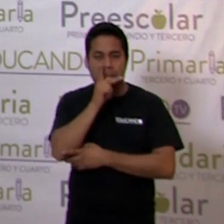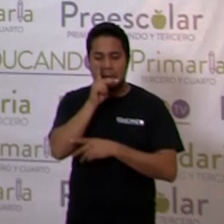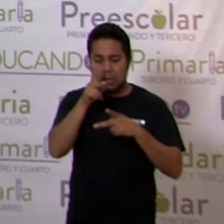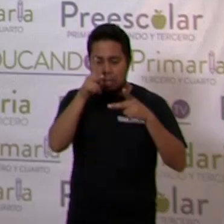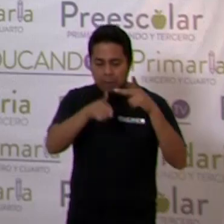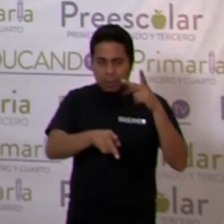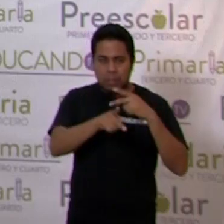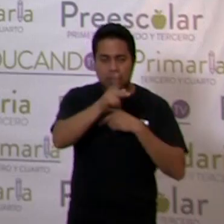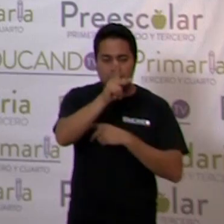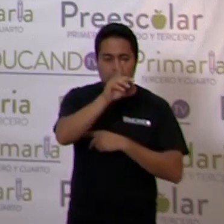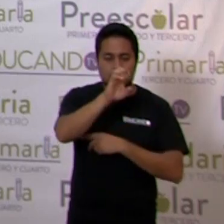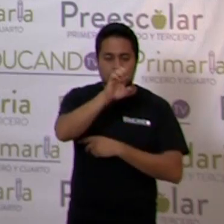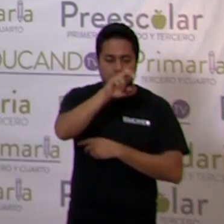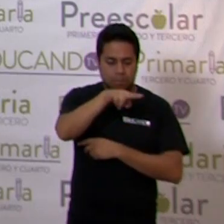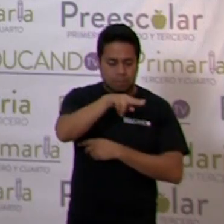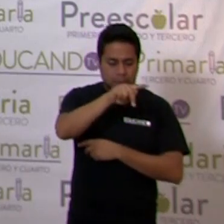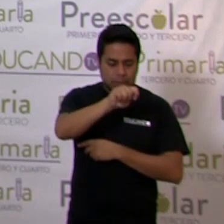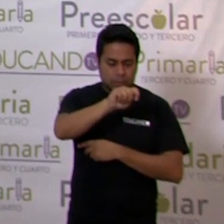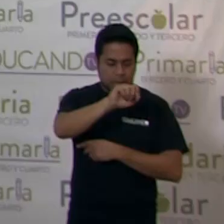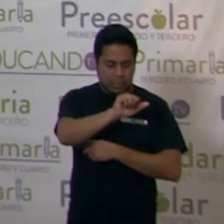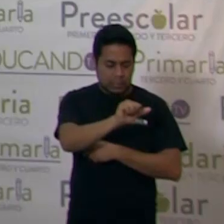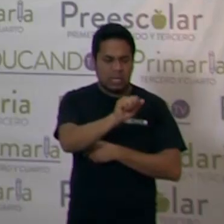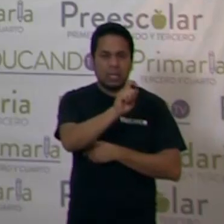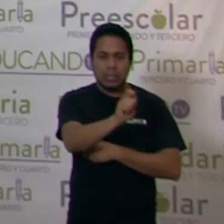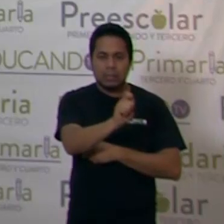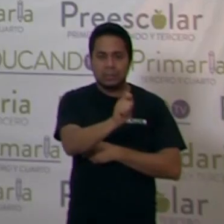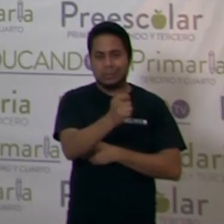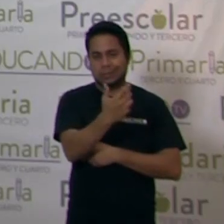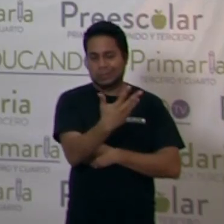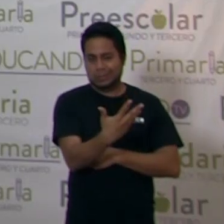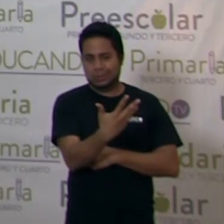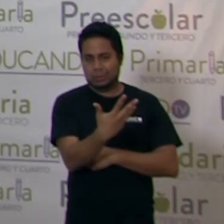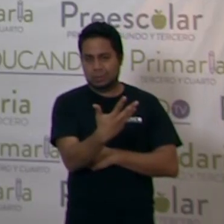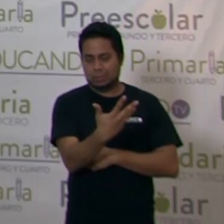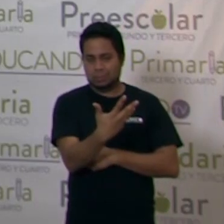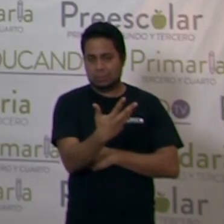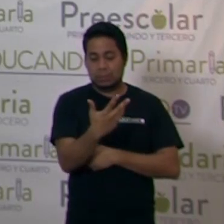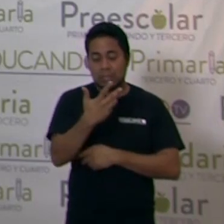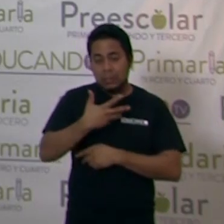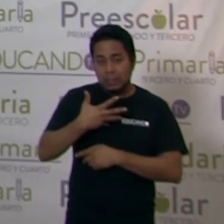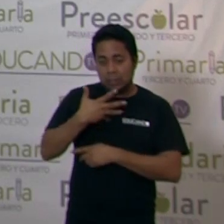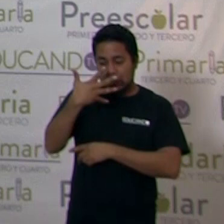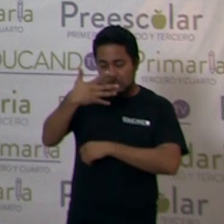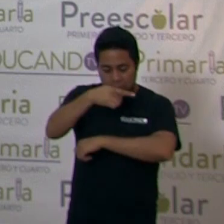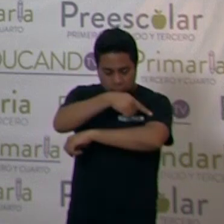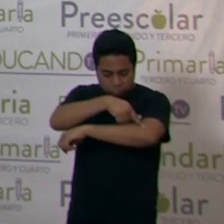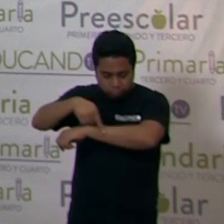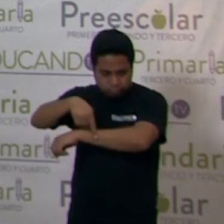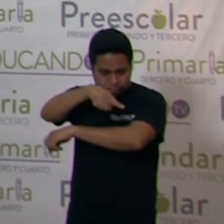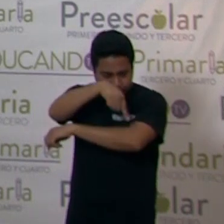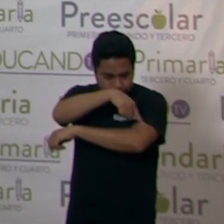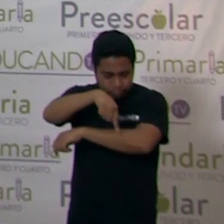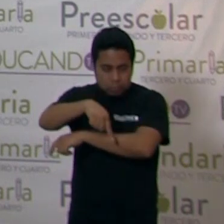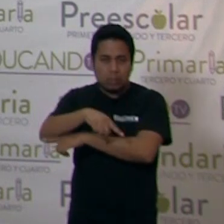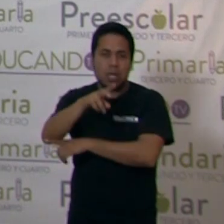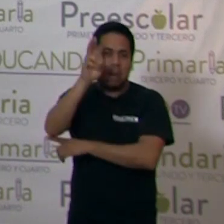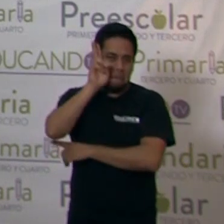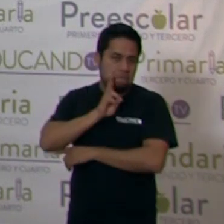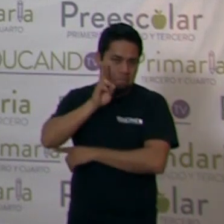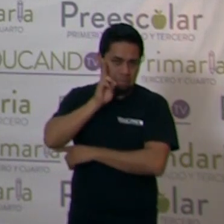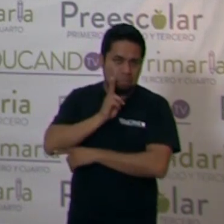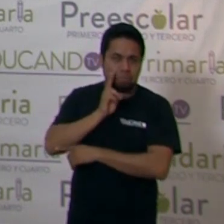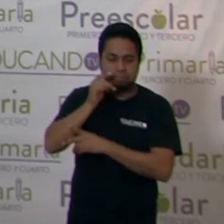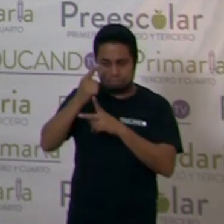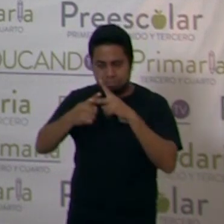lados vamos a comprobar un dos 3es cuatro y cinco lados